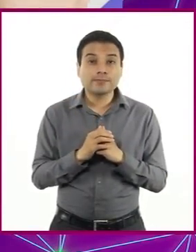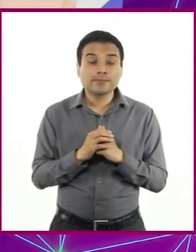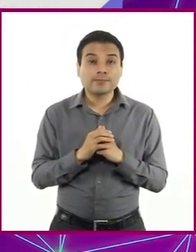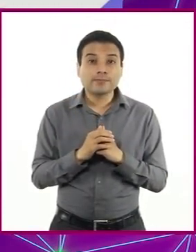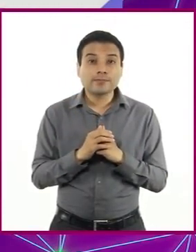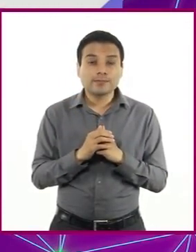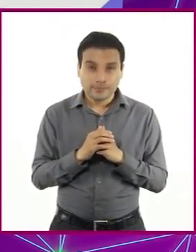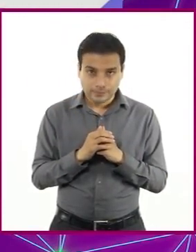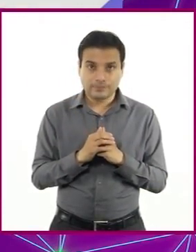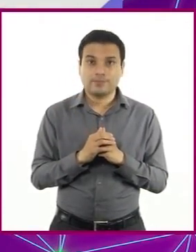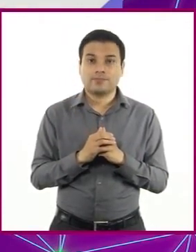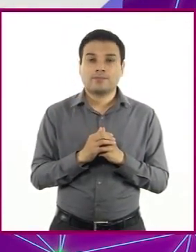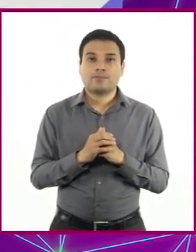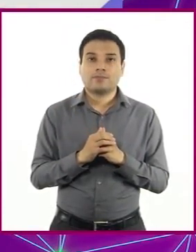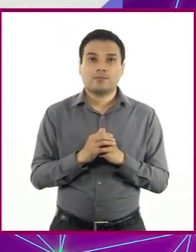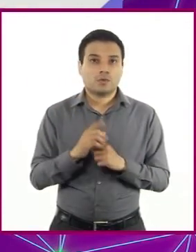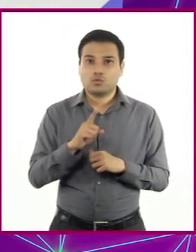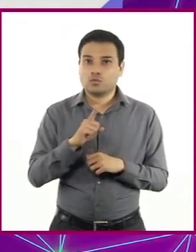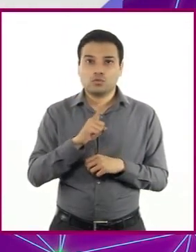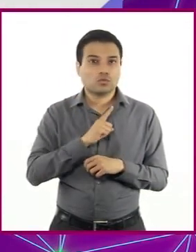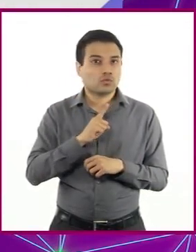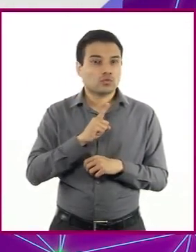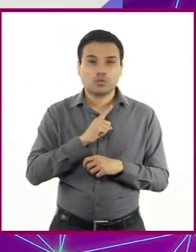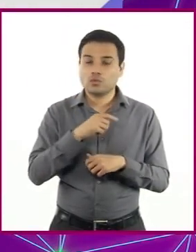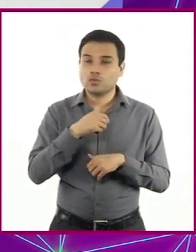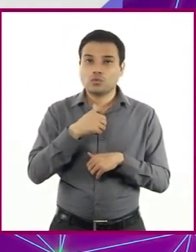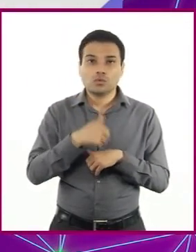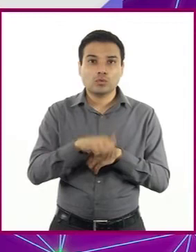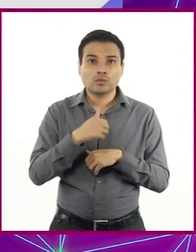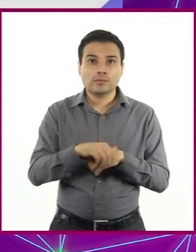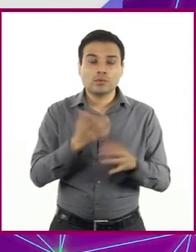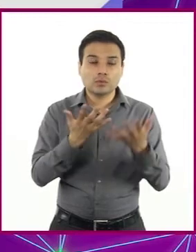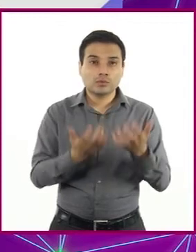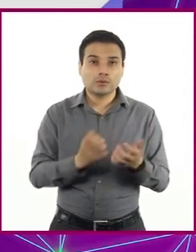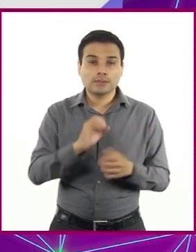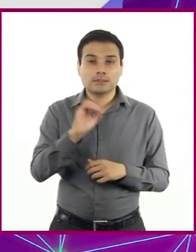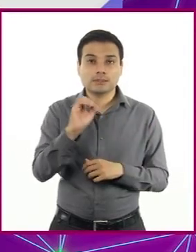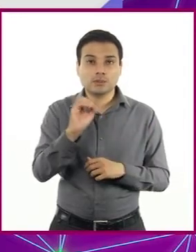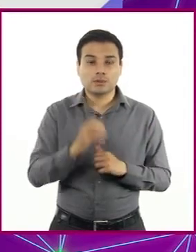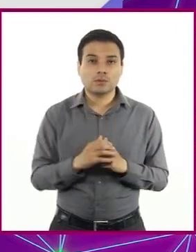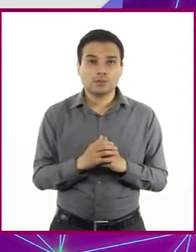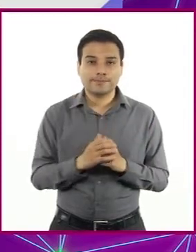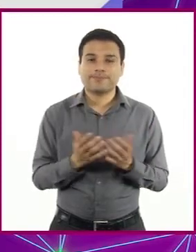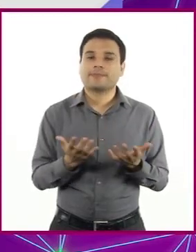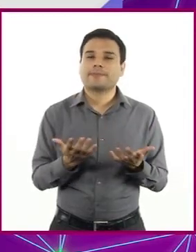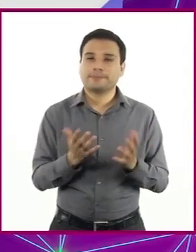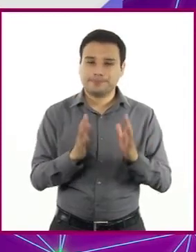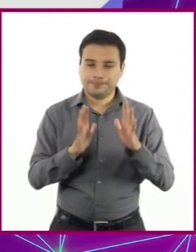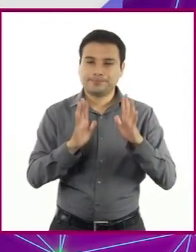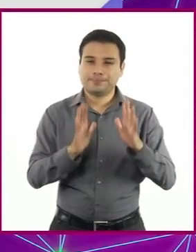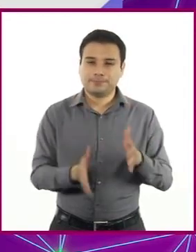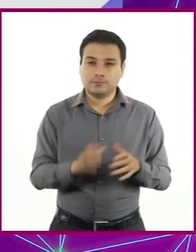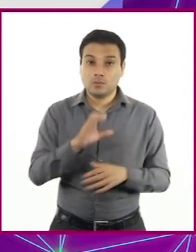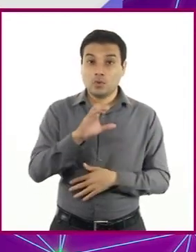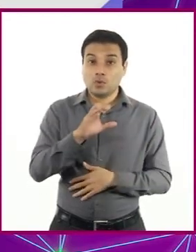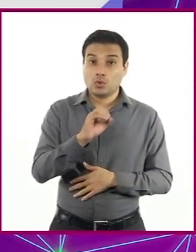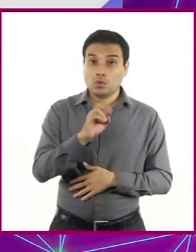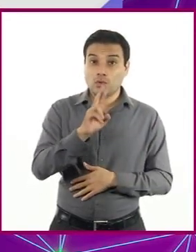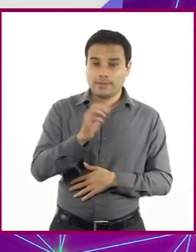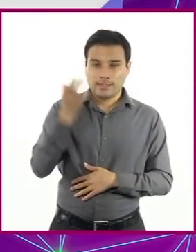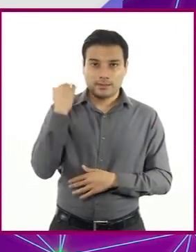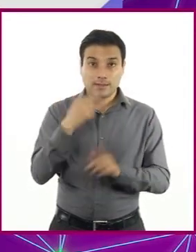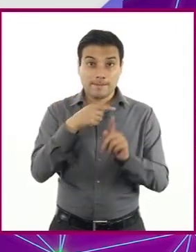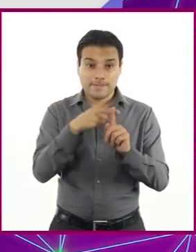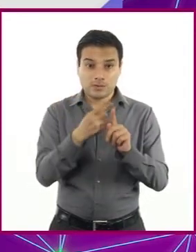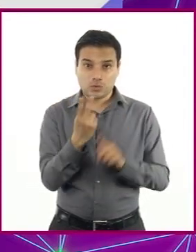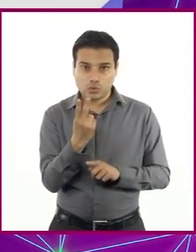zinc, el cobre quedó solo, con número de oxidación 0. Entonces, el cobre pasa de más 2